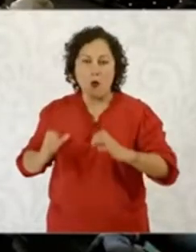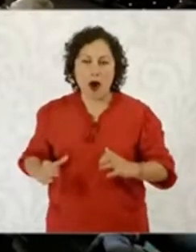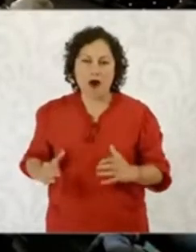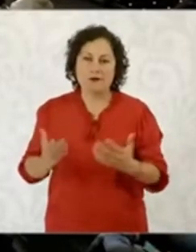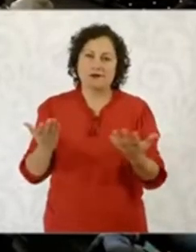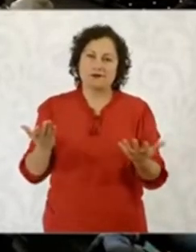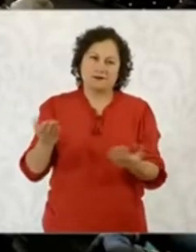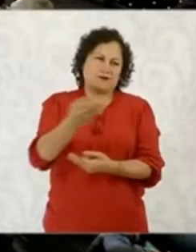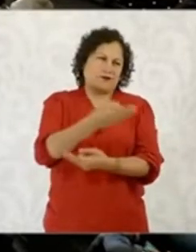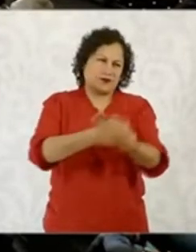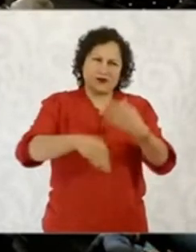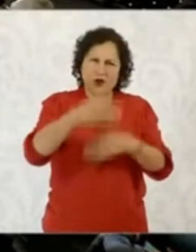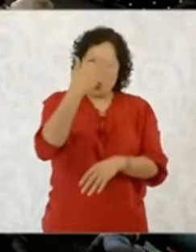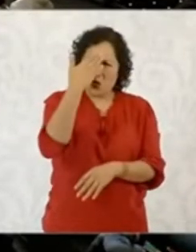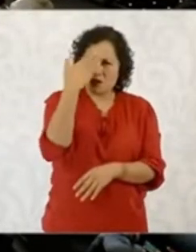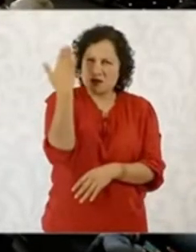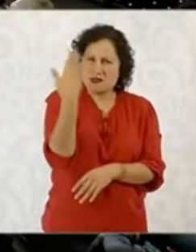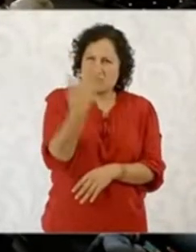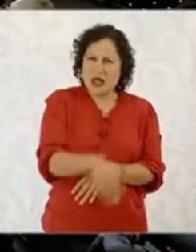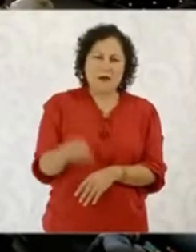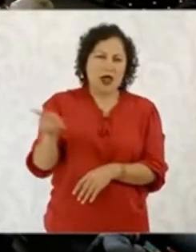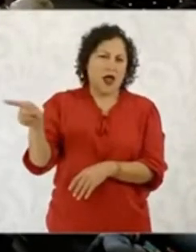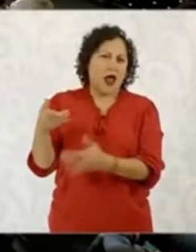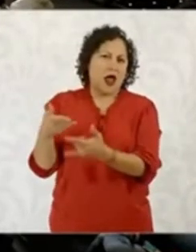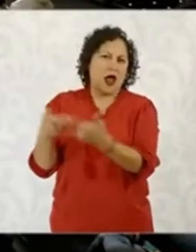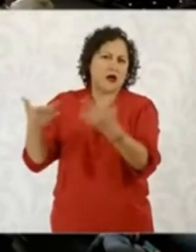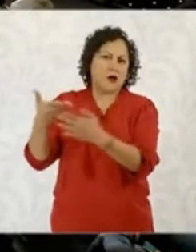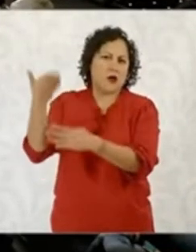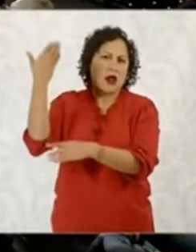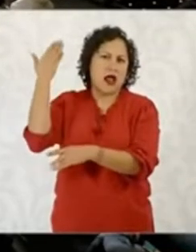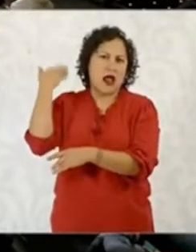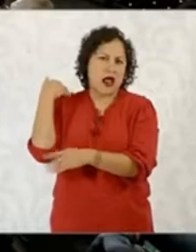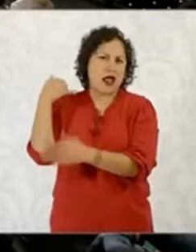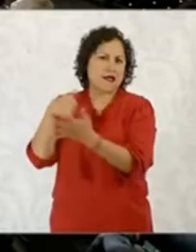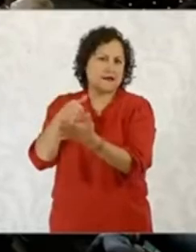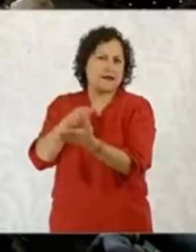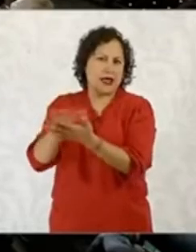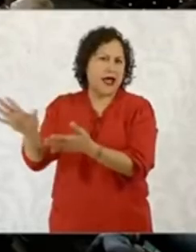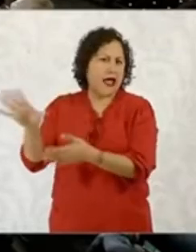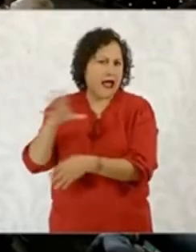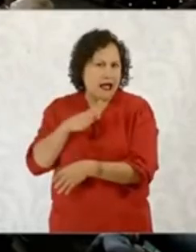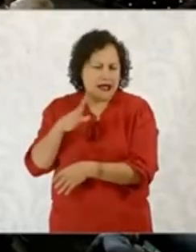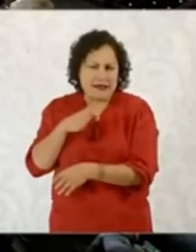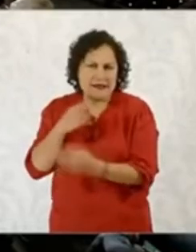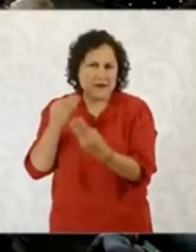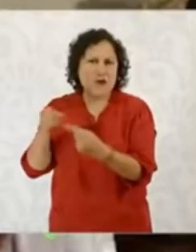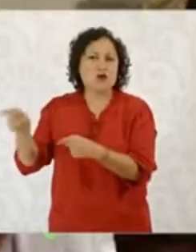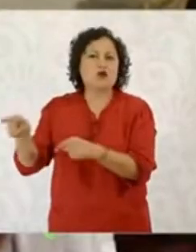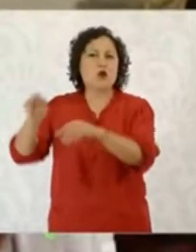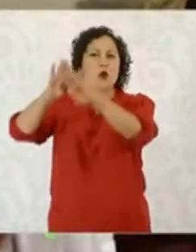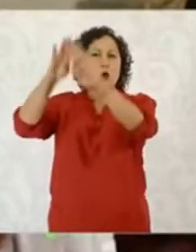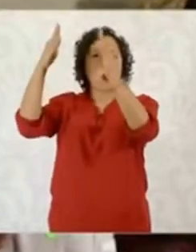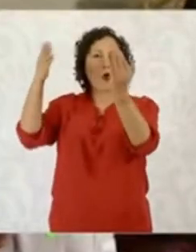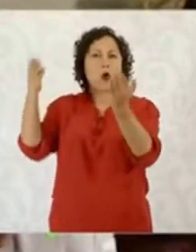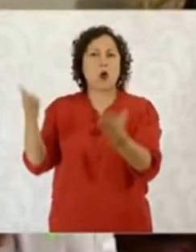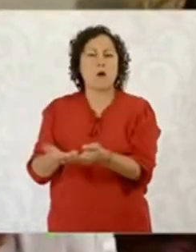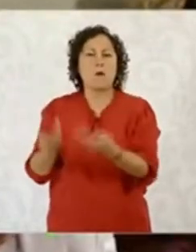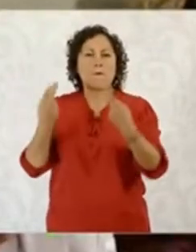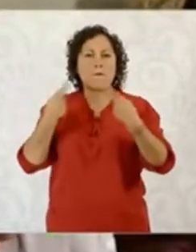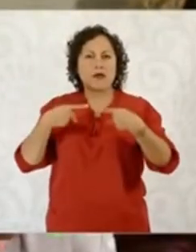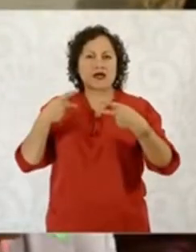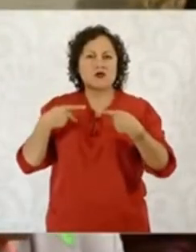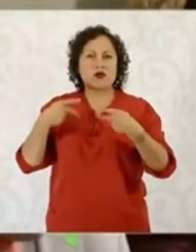lo sabemos porque está muy documentado, existían cámaras de gases y también grandes hornos